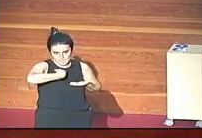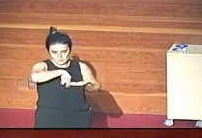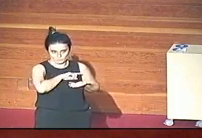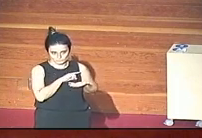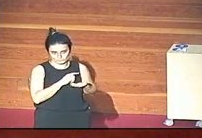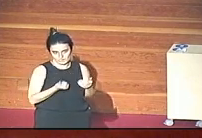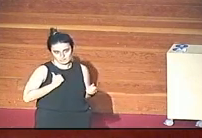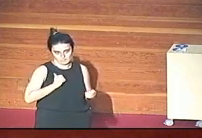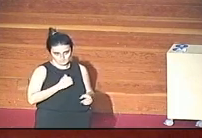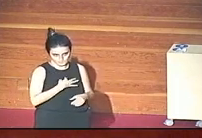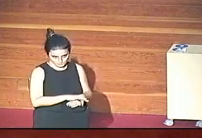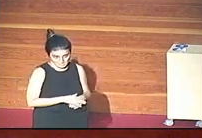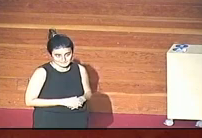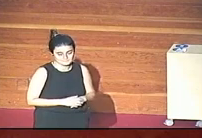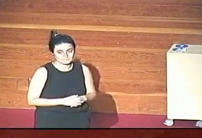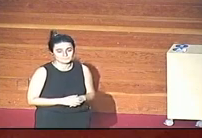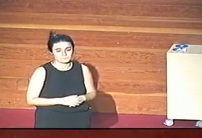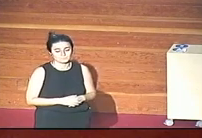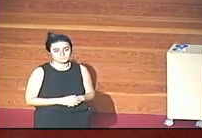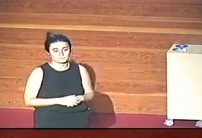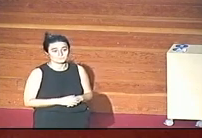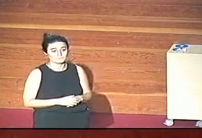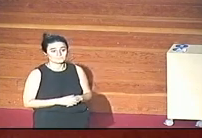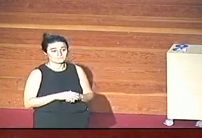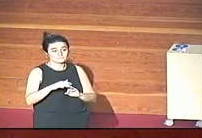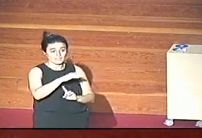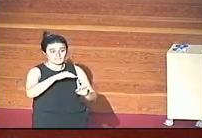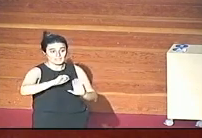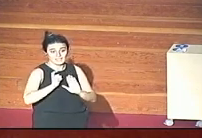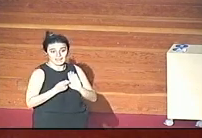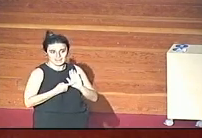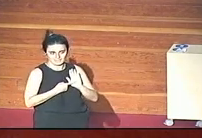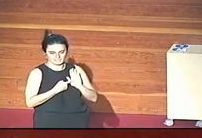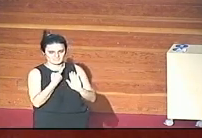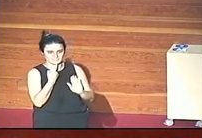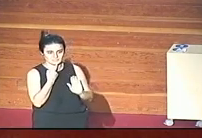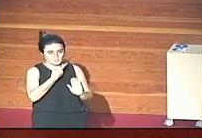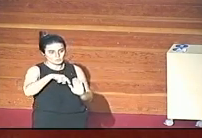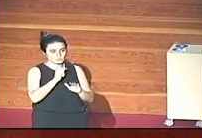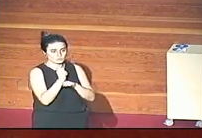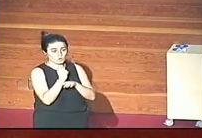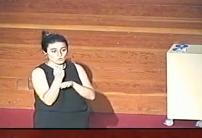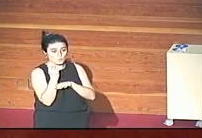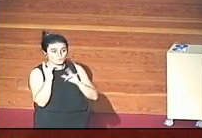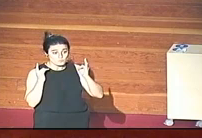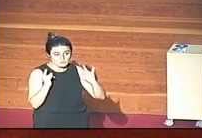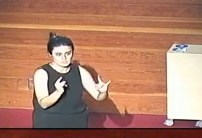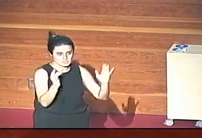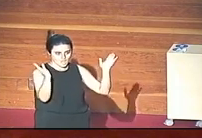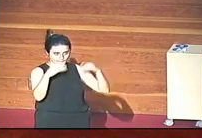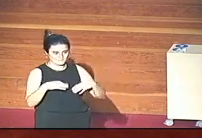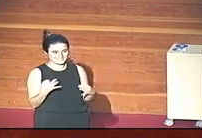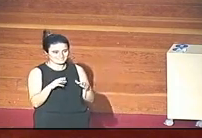la legislación ambiental nos plantea que no tenemos bosques tenemos recursos forestales